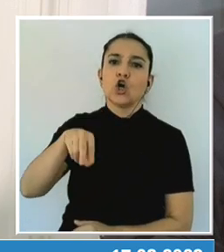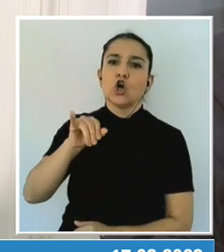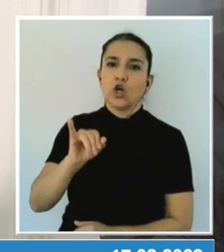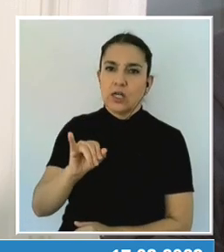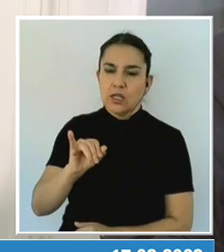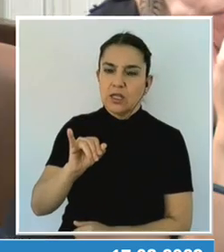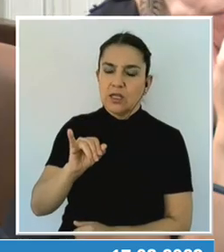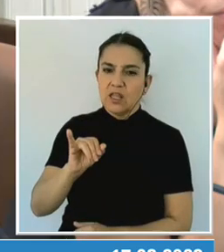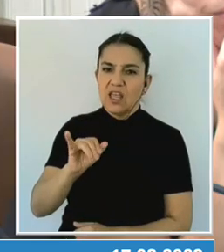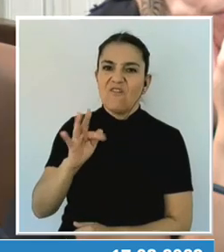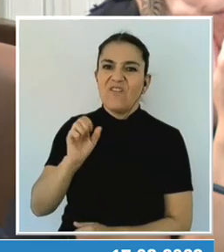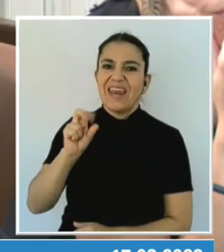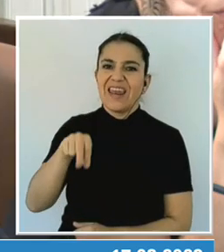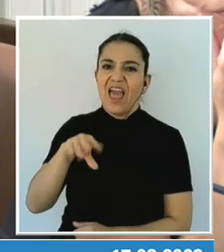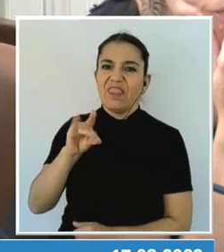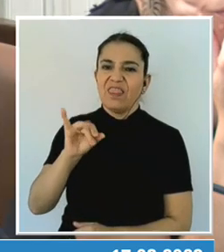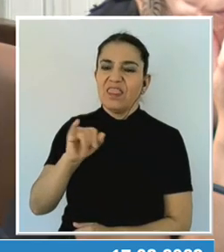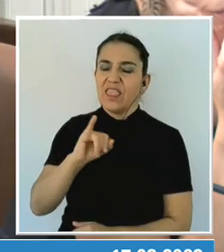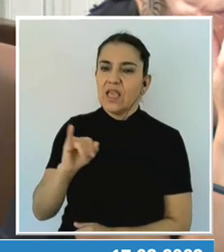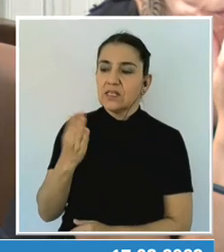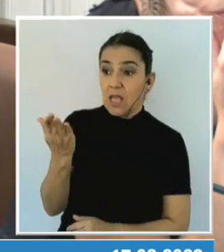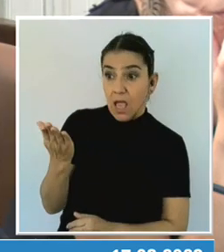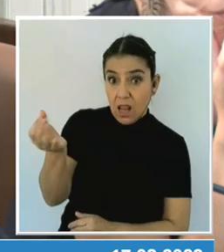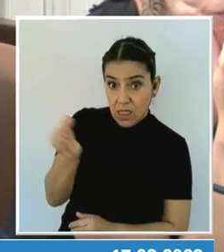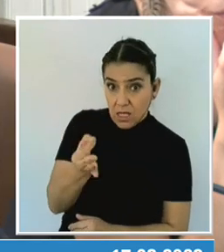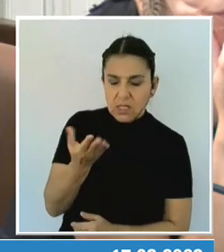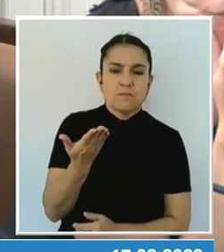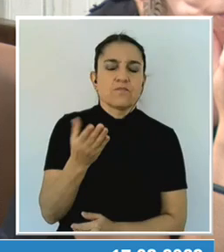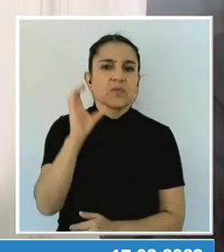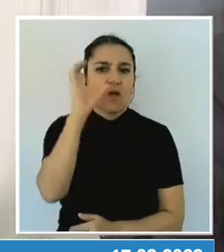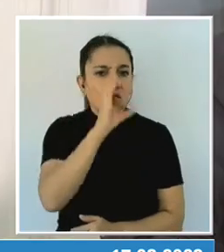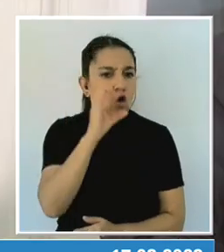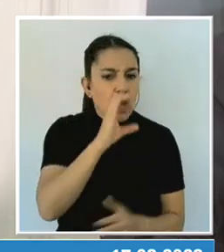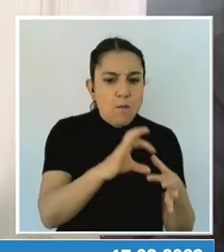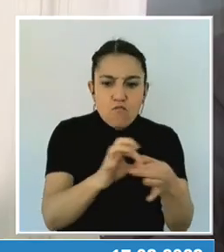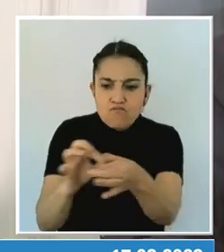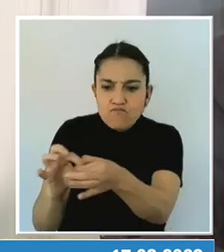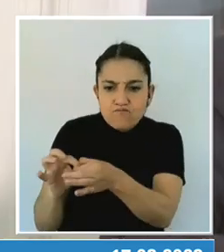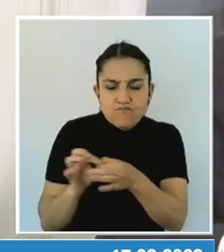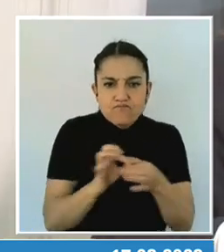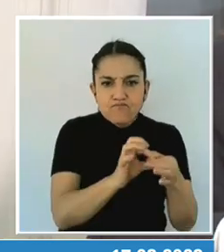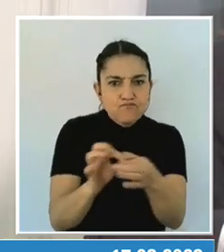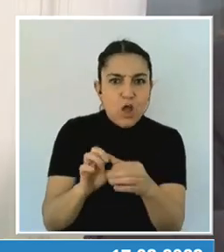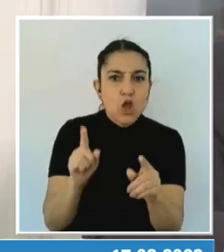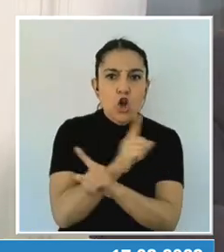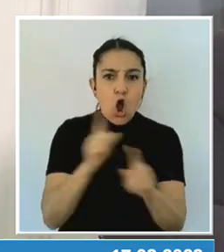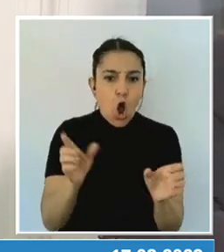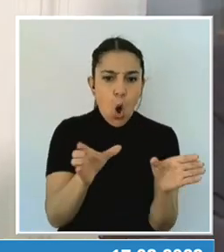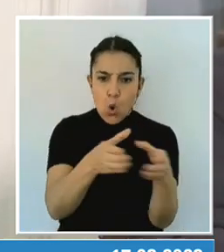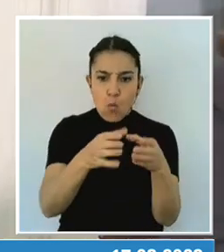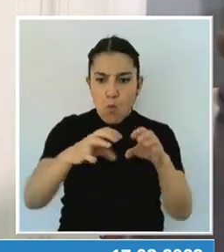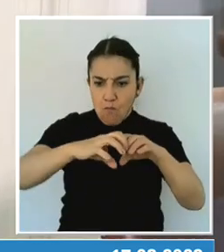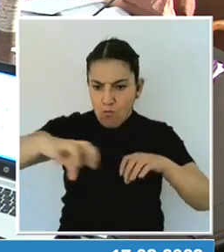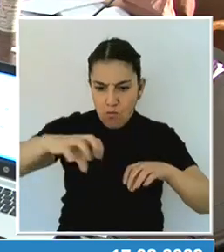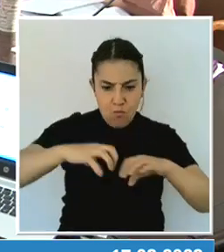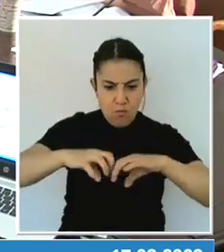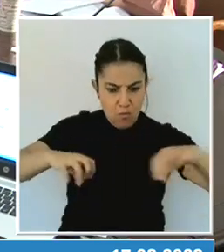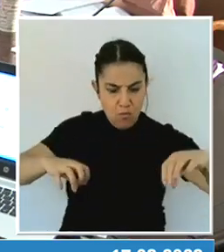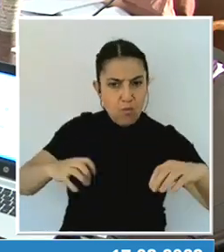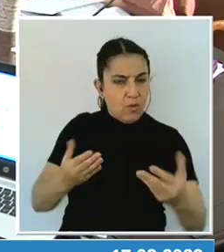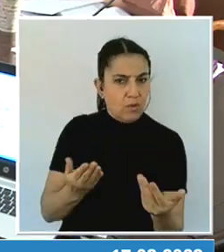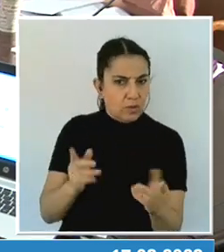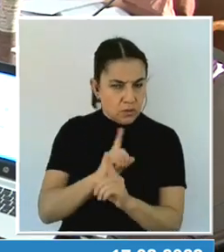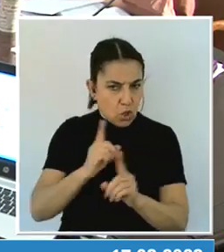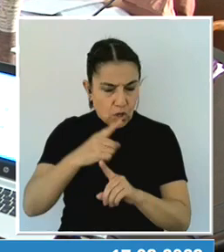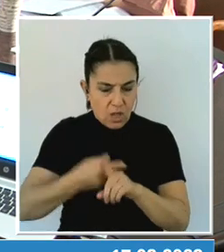Fernández. Busquemos cohesión, busquemos que no se margine nuevamente. ¿Quién lo quiera, pipiolos y conservadores?